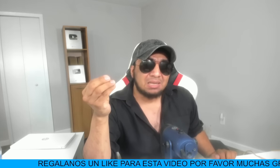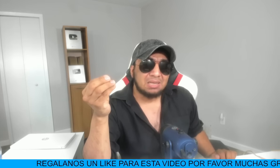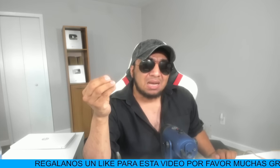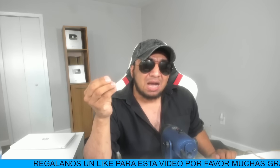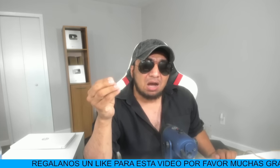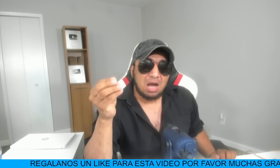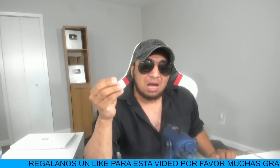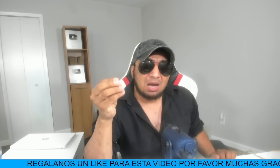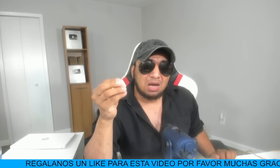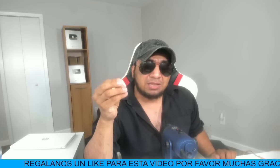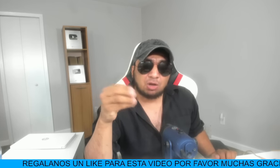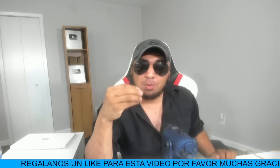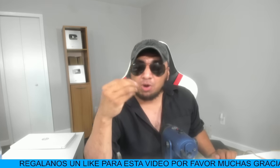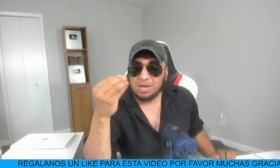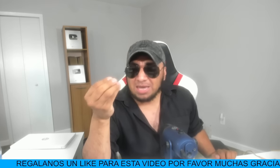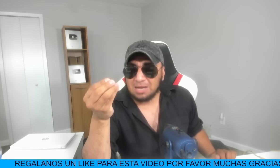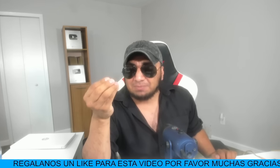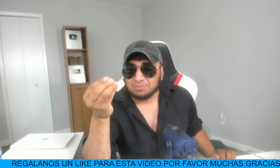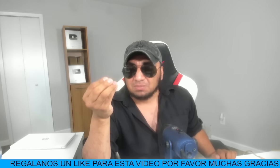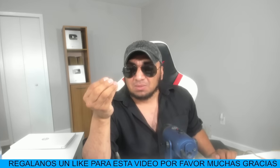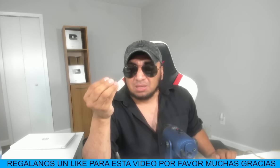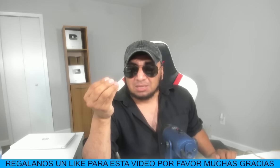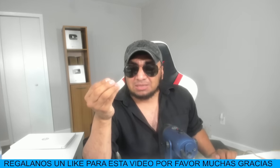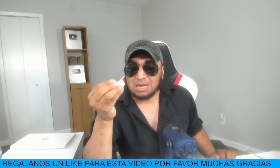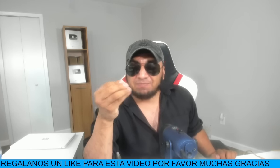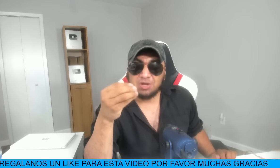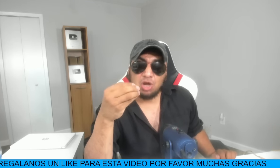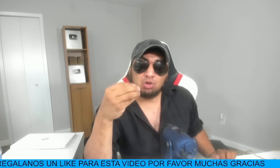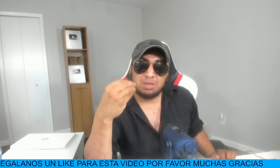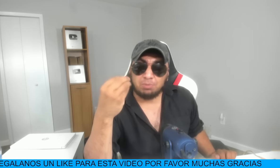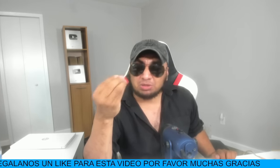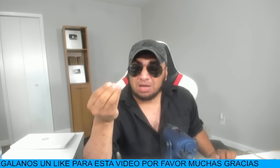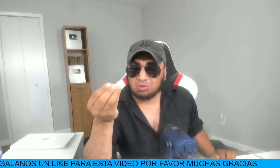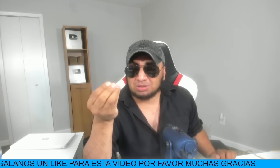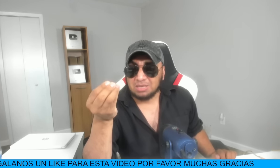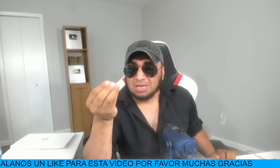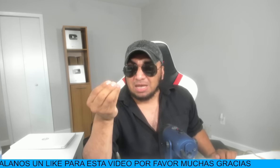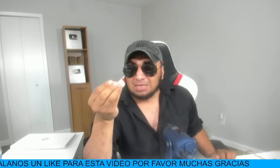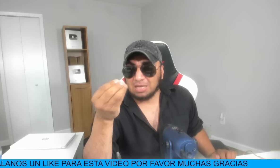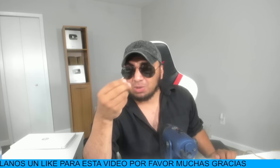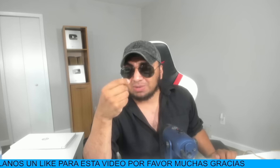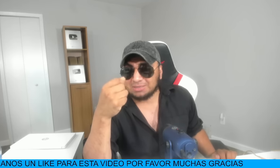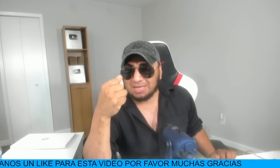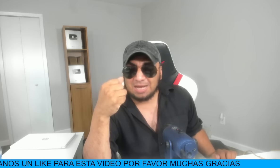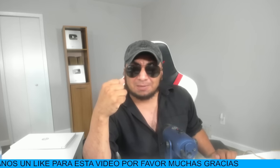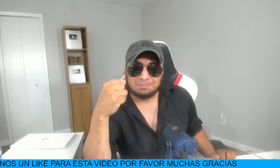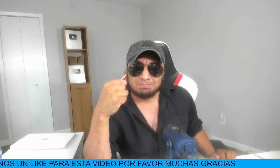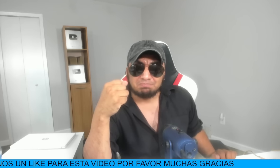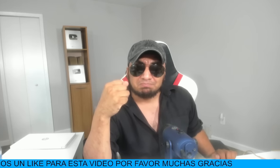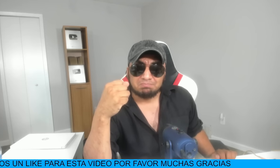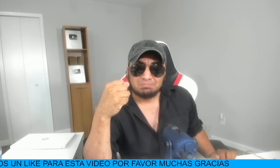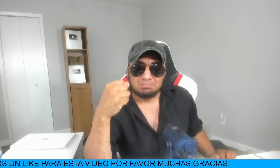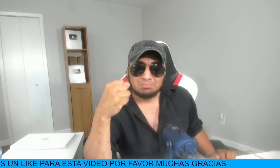insultante de cómo ella se refirió a los diputados de Nuevas